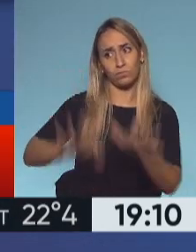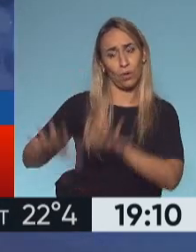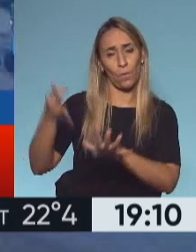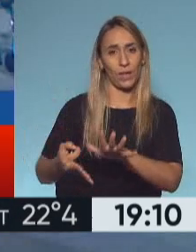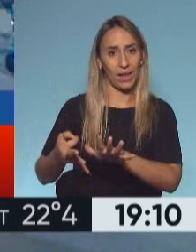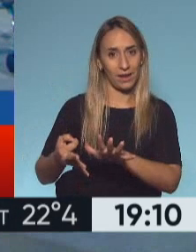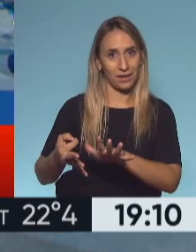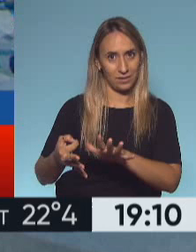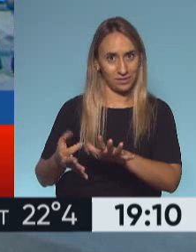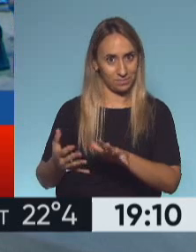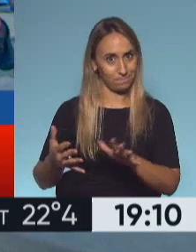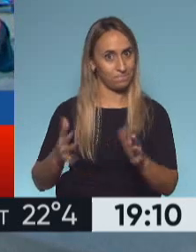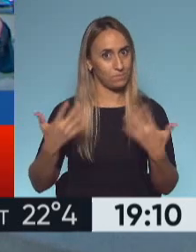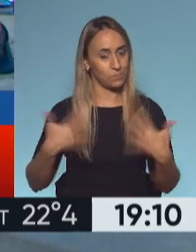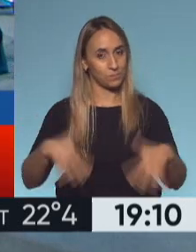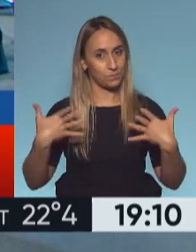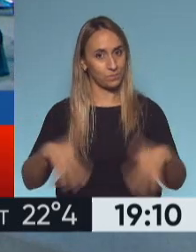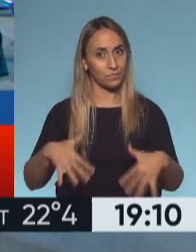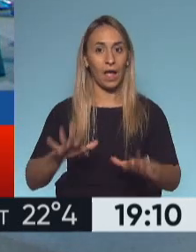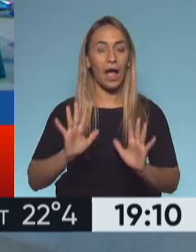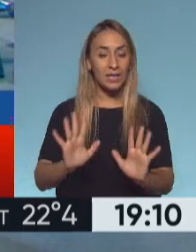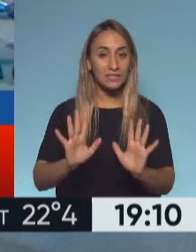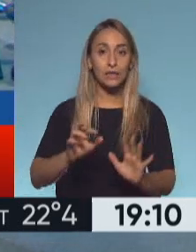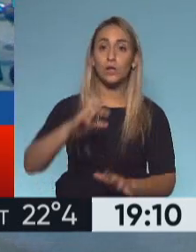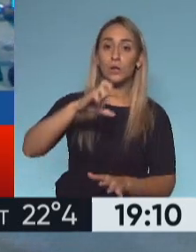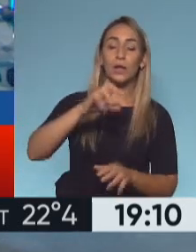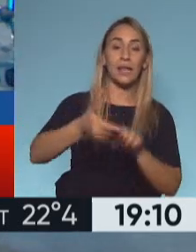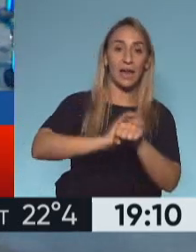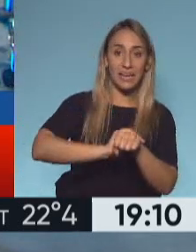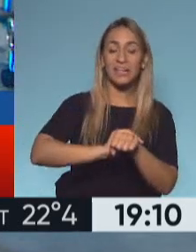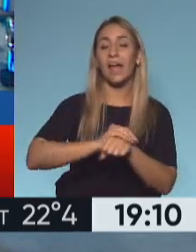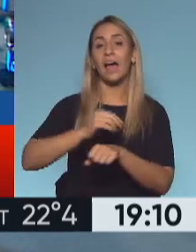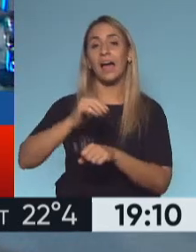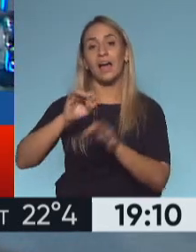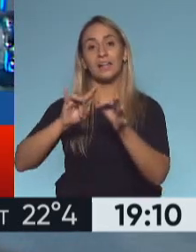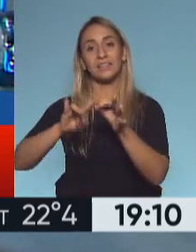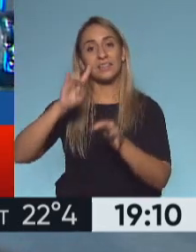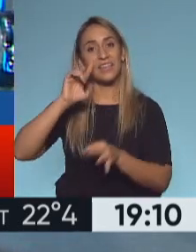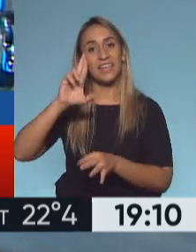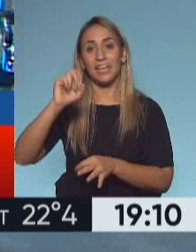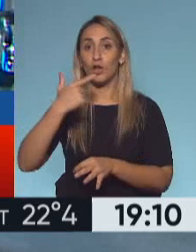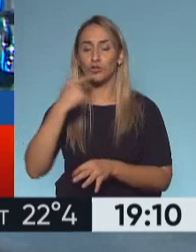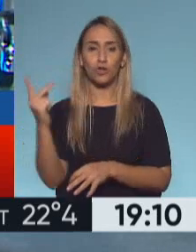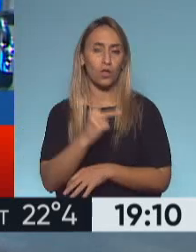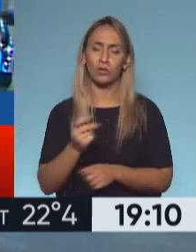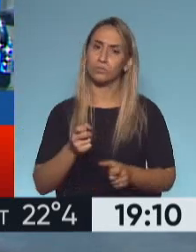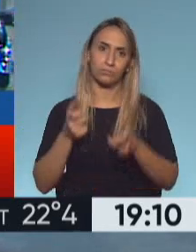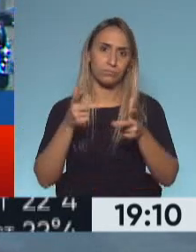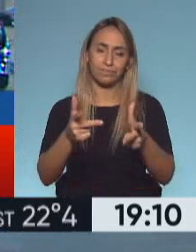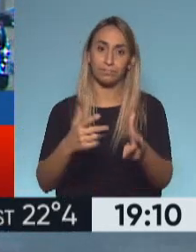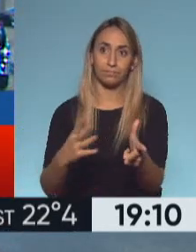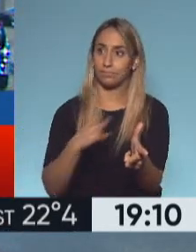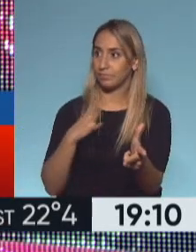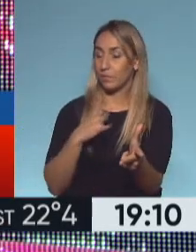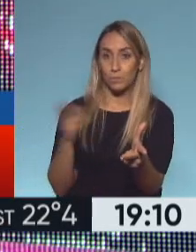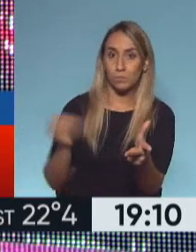una objeción constante, sí, de Larreta y de Quirós, que le faltan vacunas. Incluso como respuesta a ese reclamo es que Luana Volnovich habilita